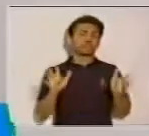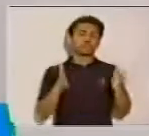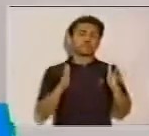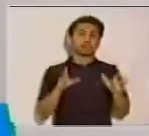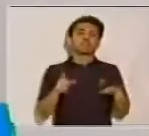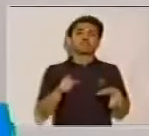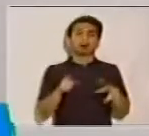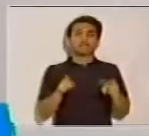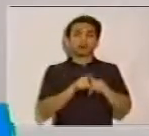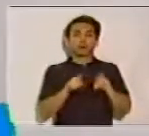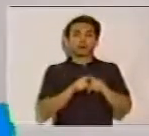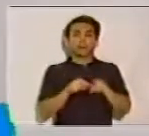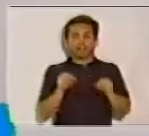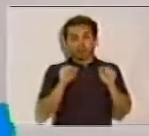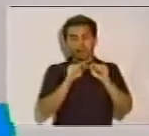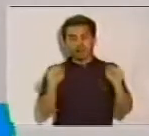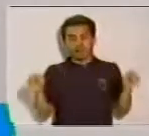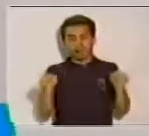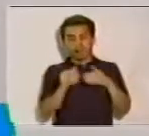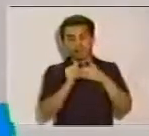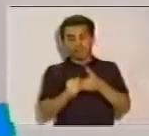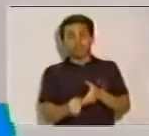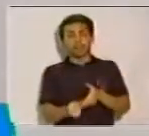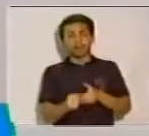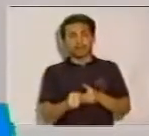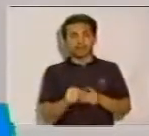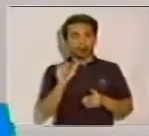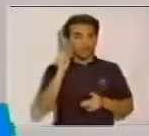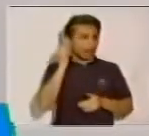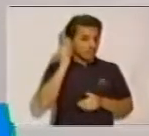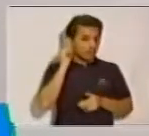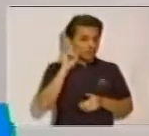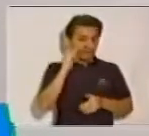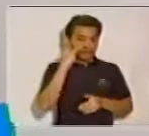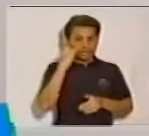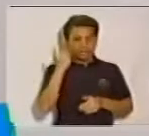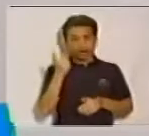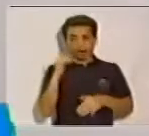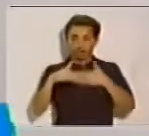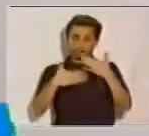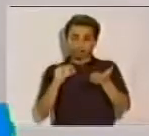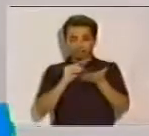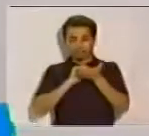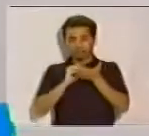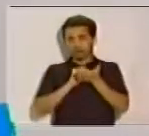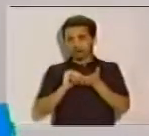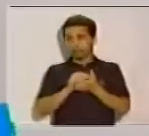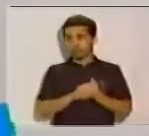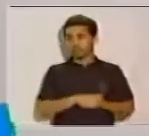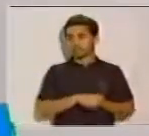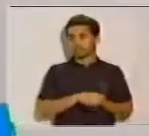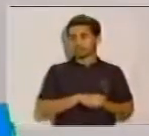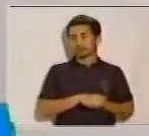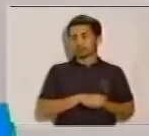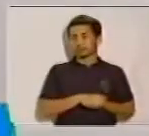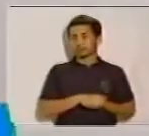hacer en plásticas o industriales, ¿sí? Porque después la borraremos. Y me queda así.